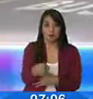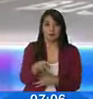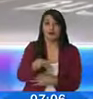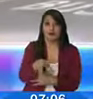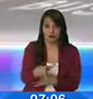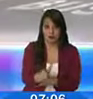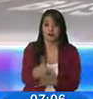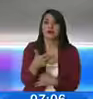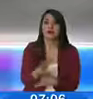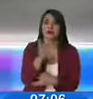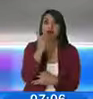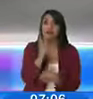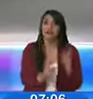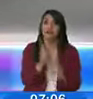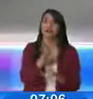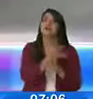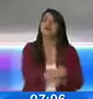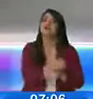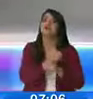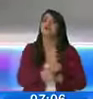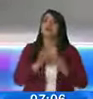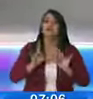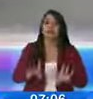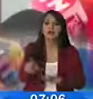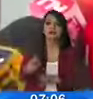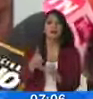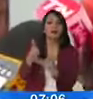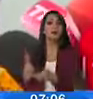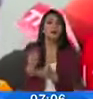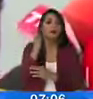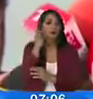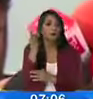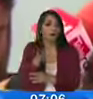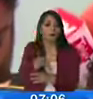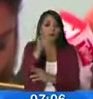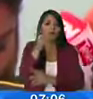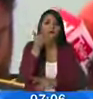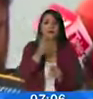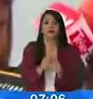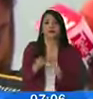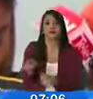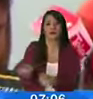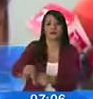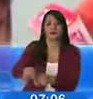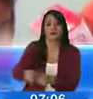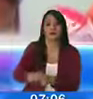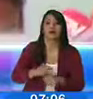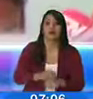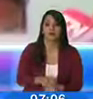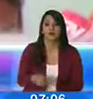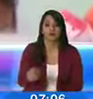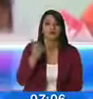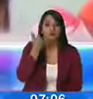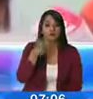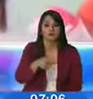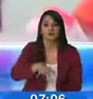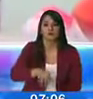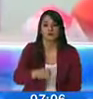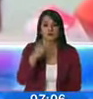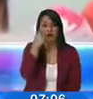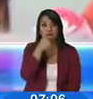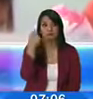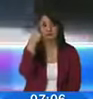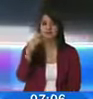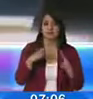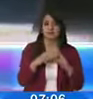por suerte por dos ciudadanos que habían ayudado a la chica, encontrándole el teléfono de la señorita, reconociéndole plenamente al ciudadano